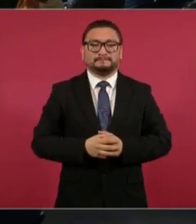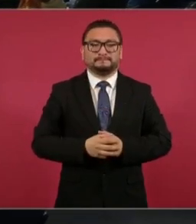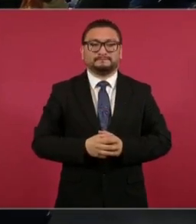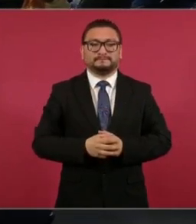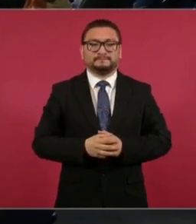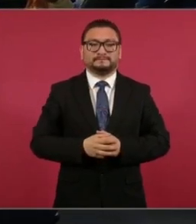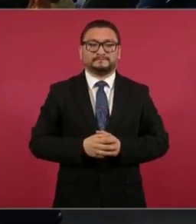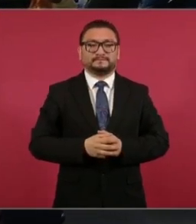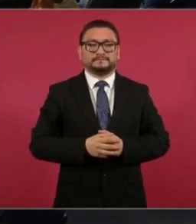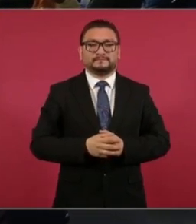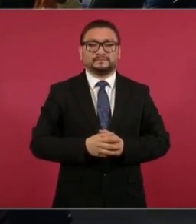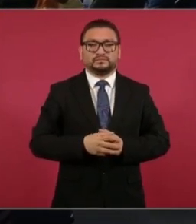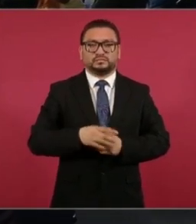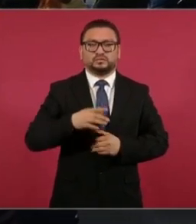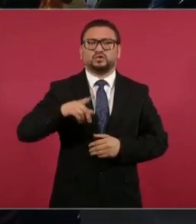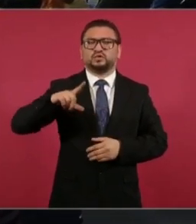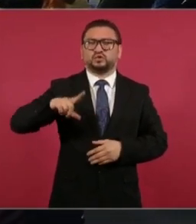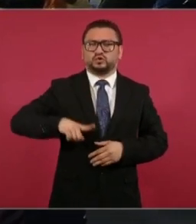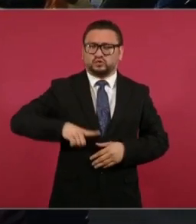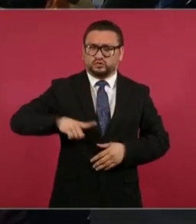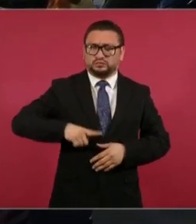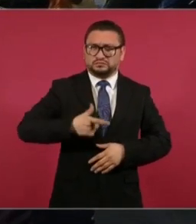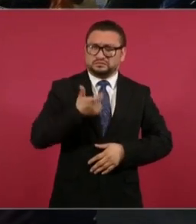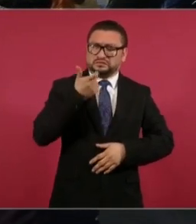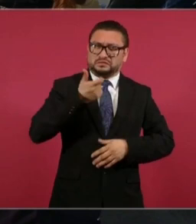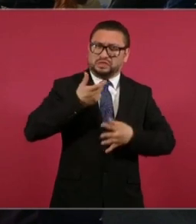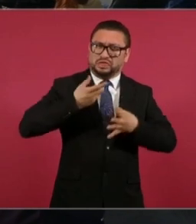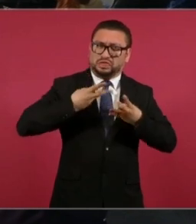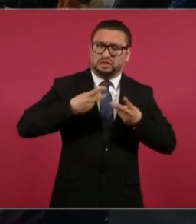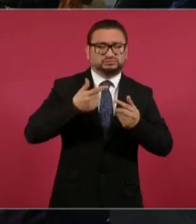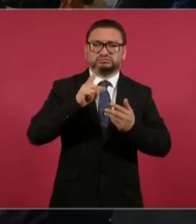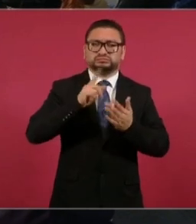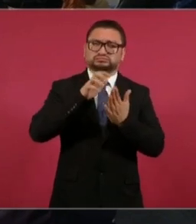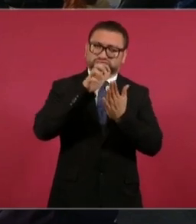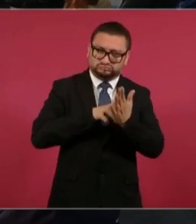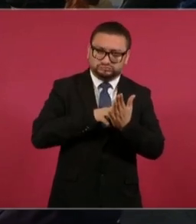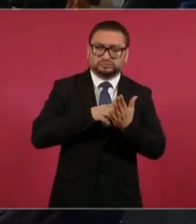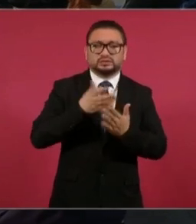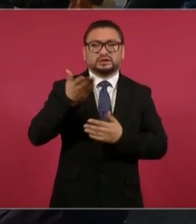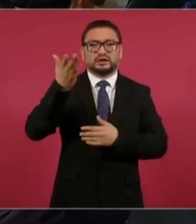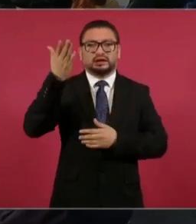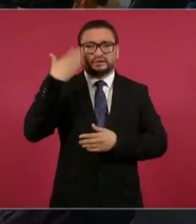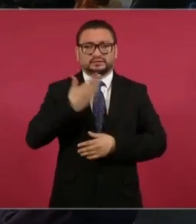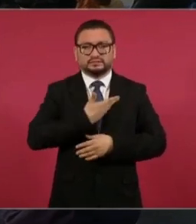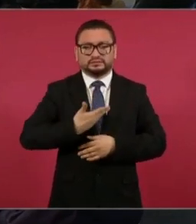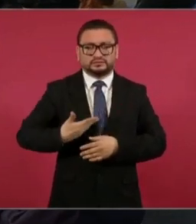puede hacer un gobierno austero como lo planteaba el presidente